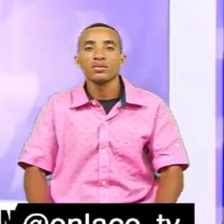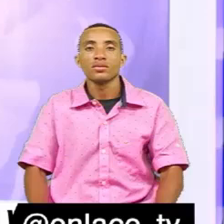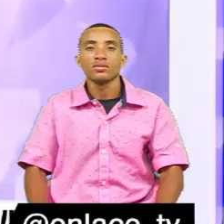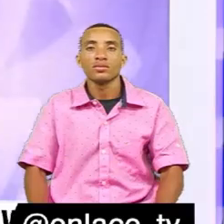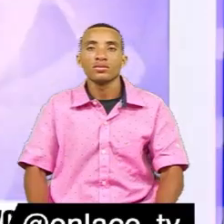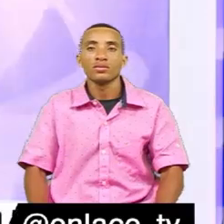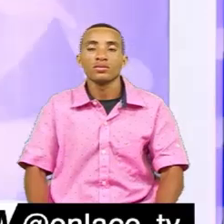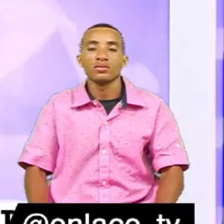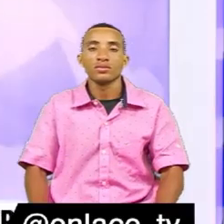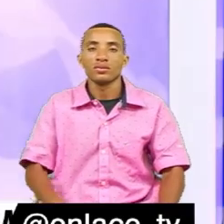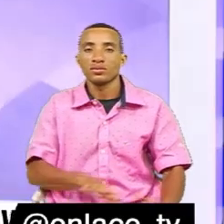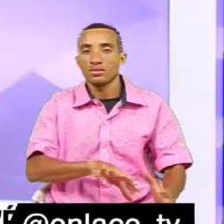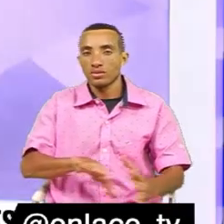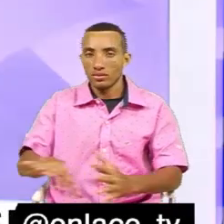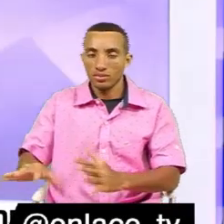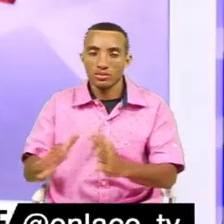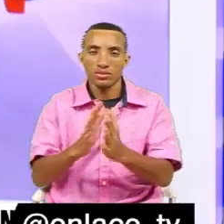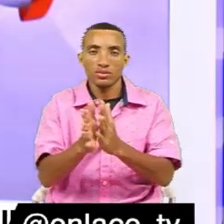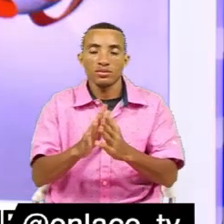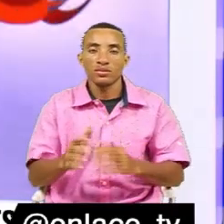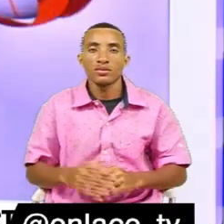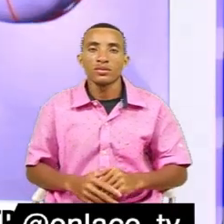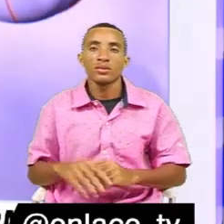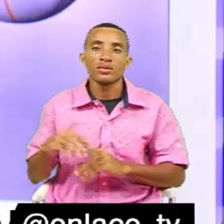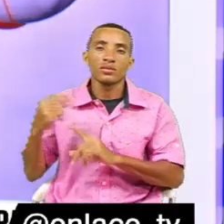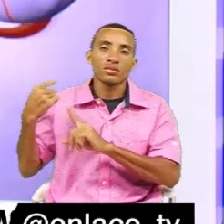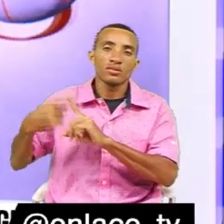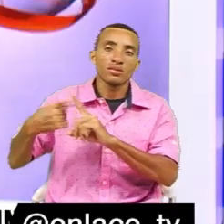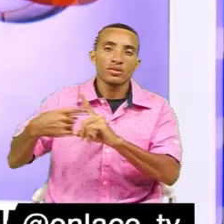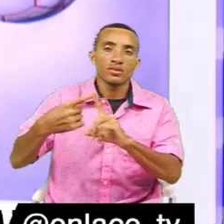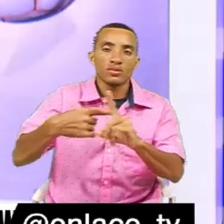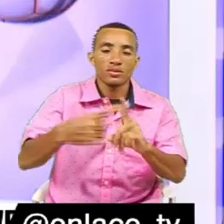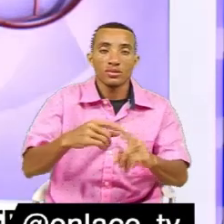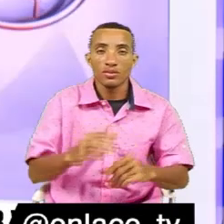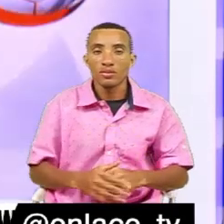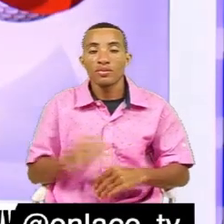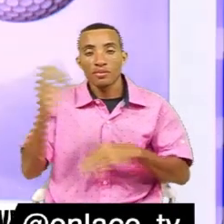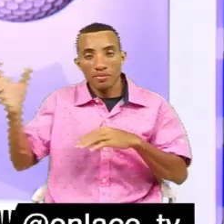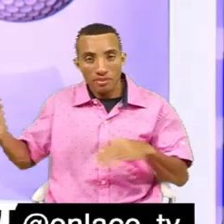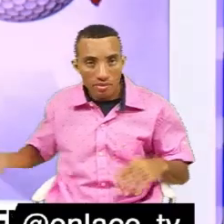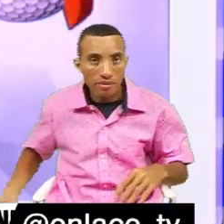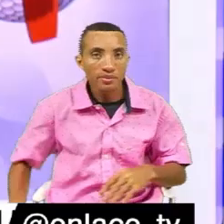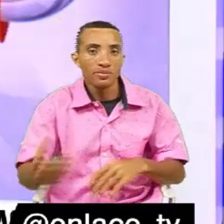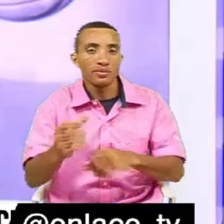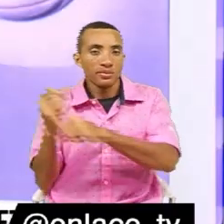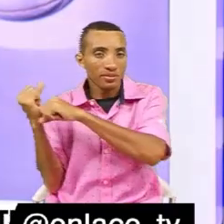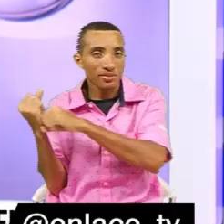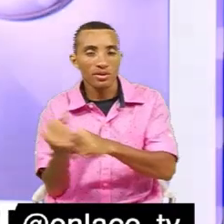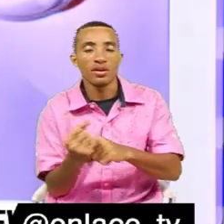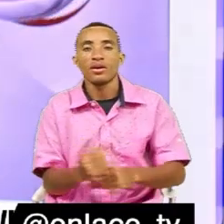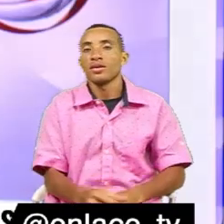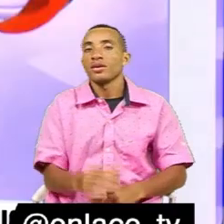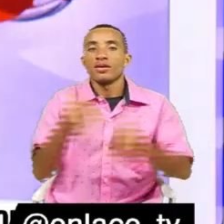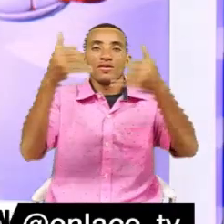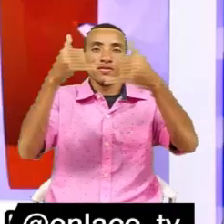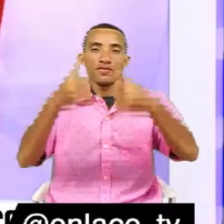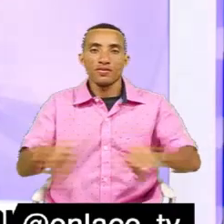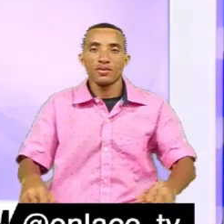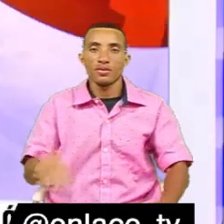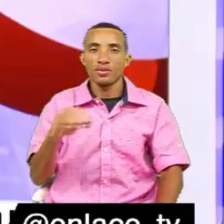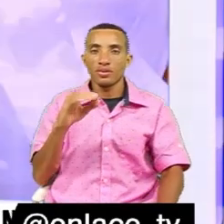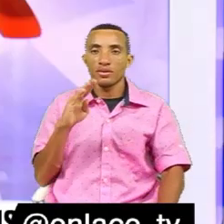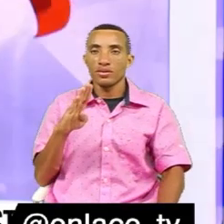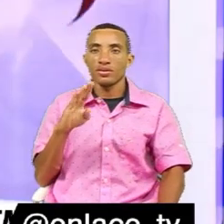Luego de disputarse por varios meses, el torneo municipal de softball llegó a su fin. La novena de Búfalos se alzó con el